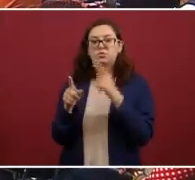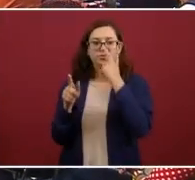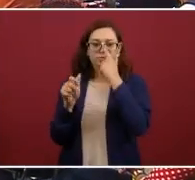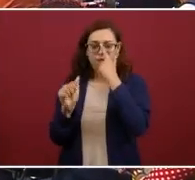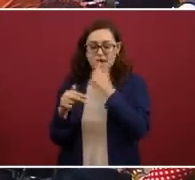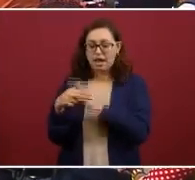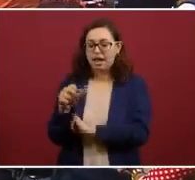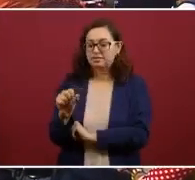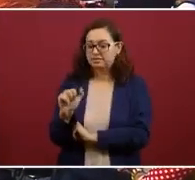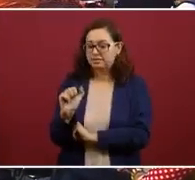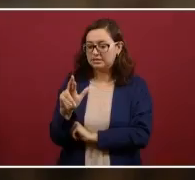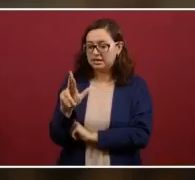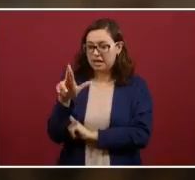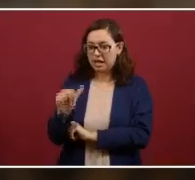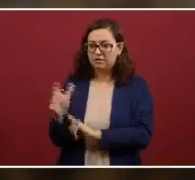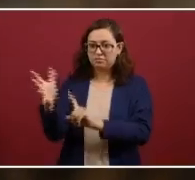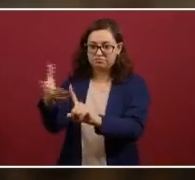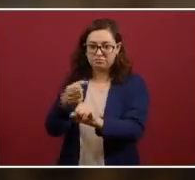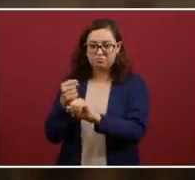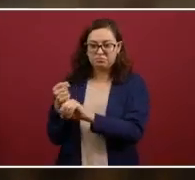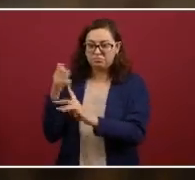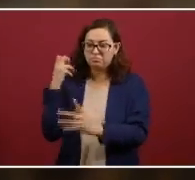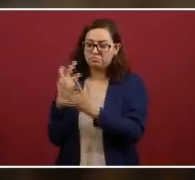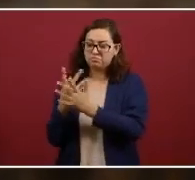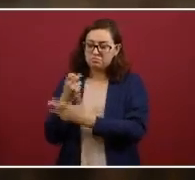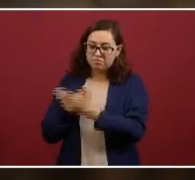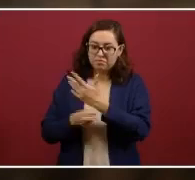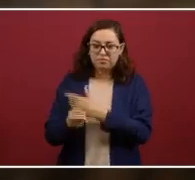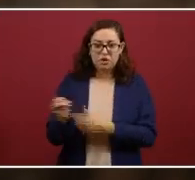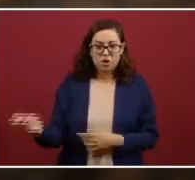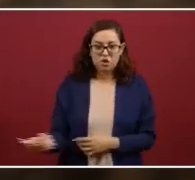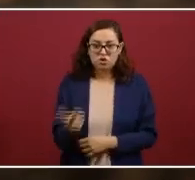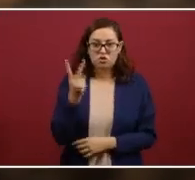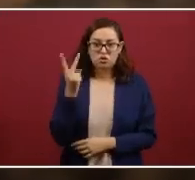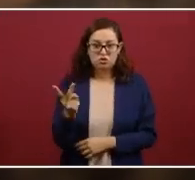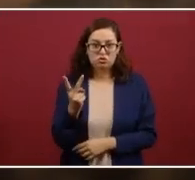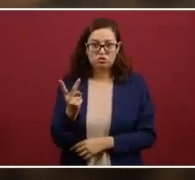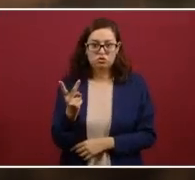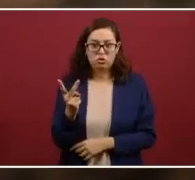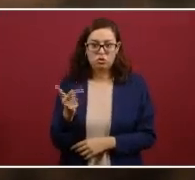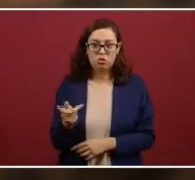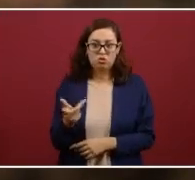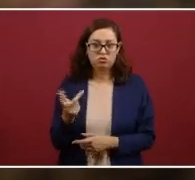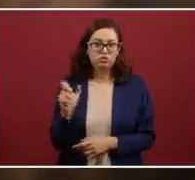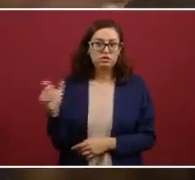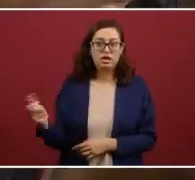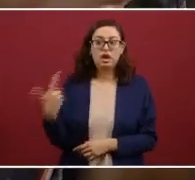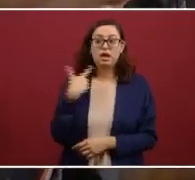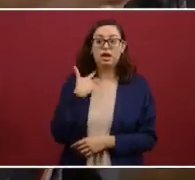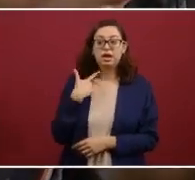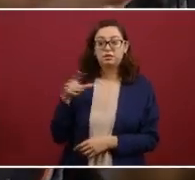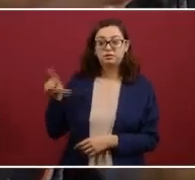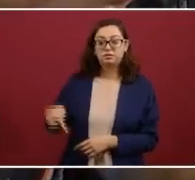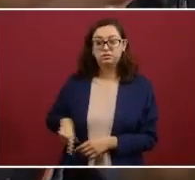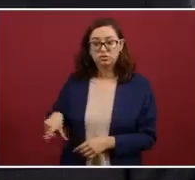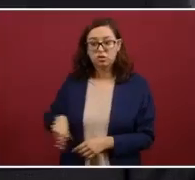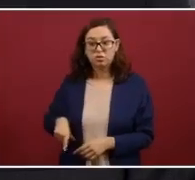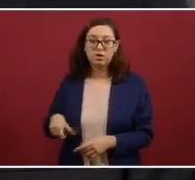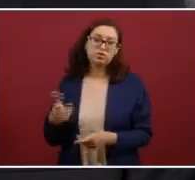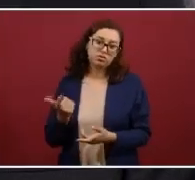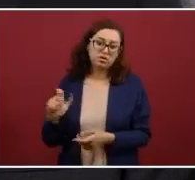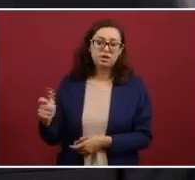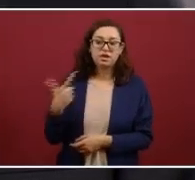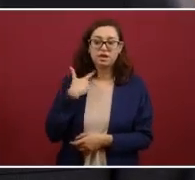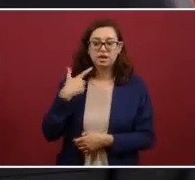Ancira. Quisiera saber si estos serían los dos primeros grandes exfuncionarios, o empresarios